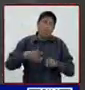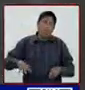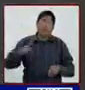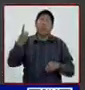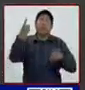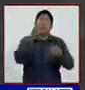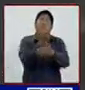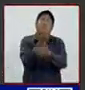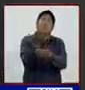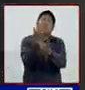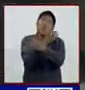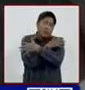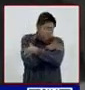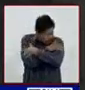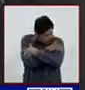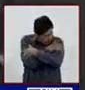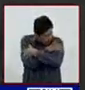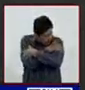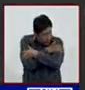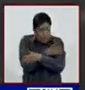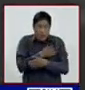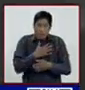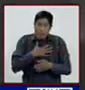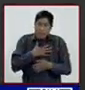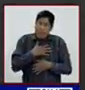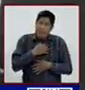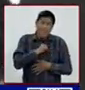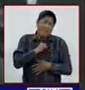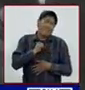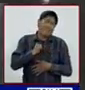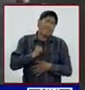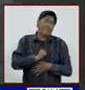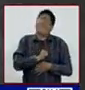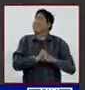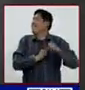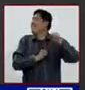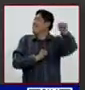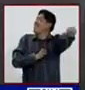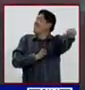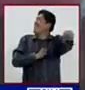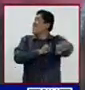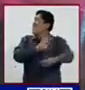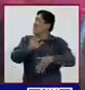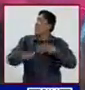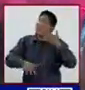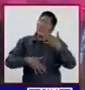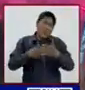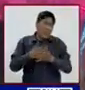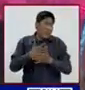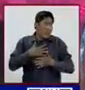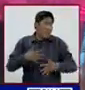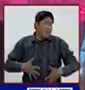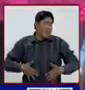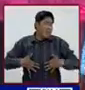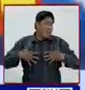Solo abrázame y permítete seguir siendo mi héroe para toda la vida.